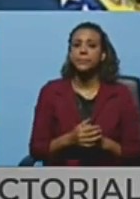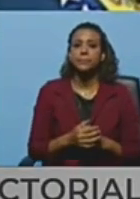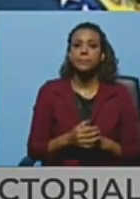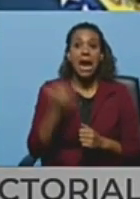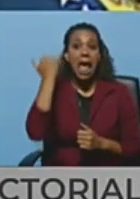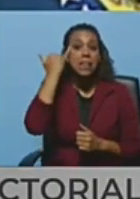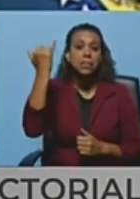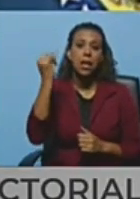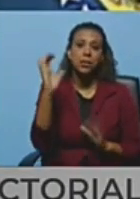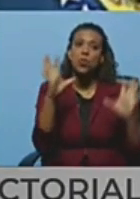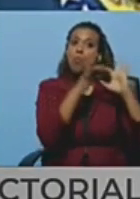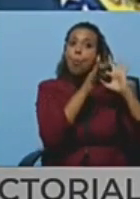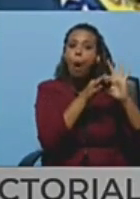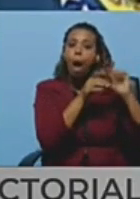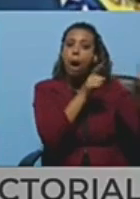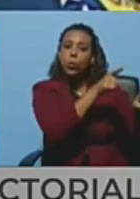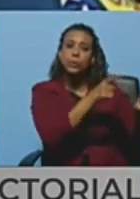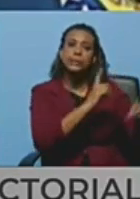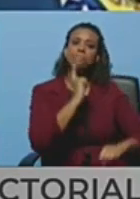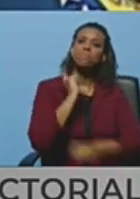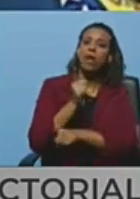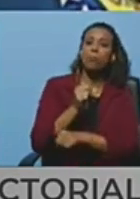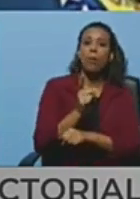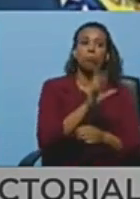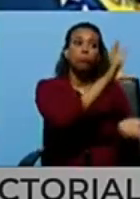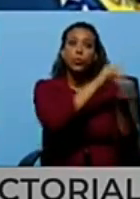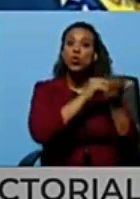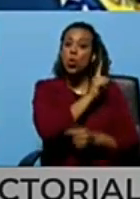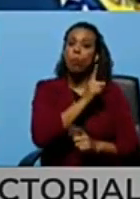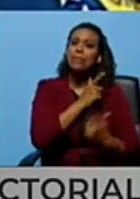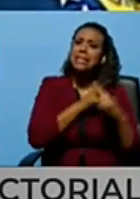la ideología no sea la que ellos pregonan,